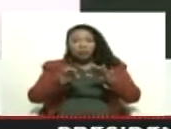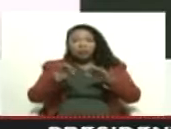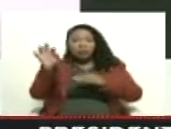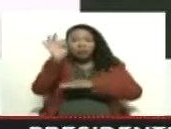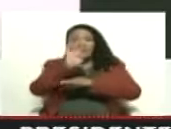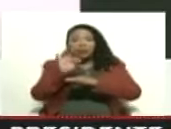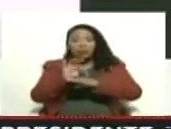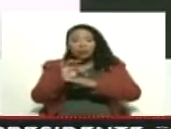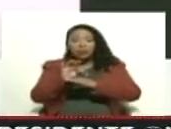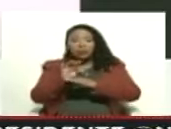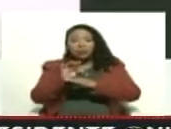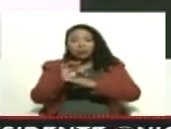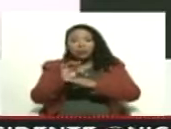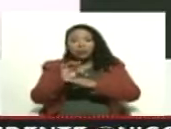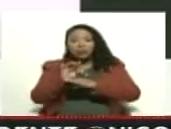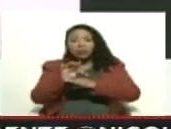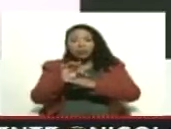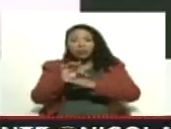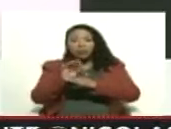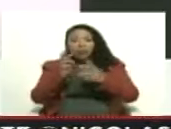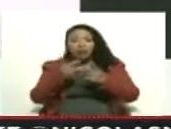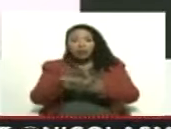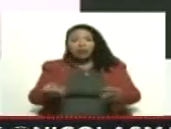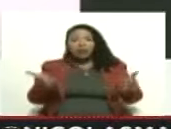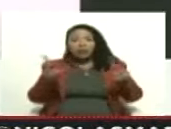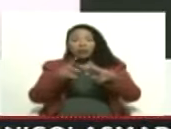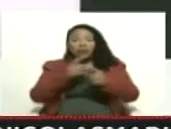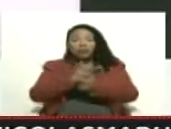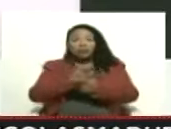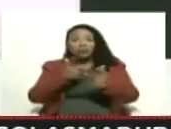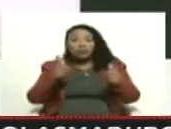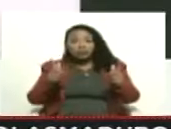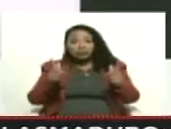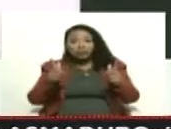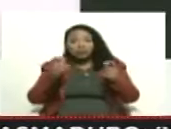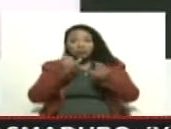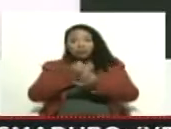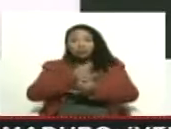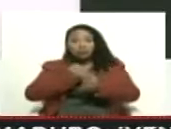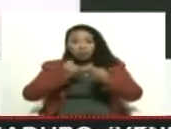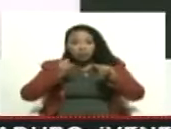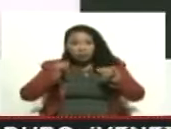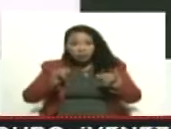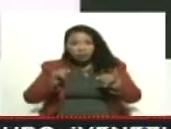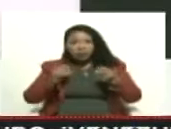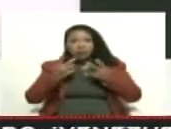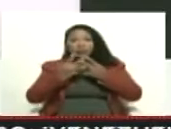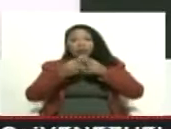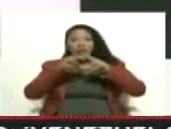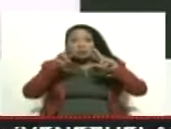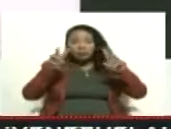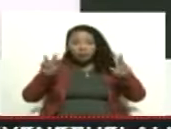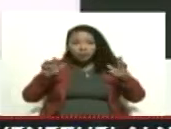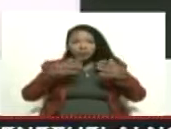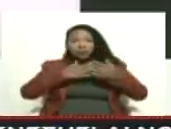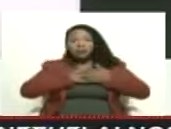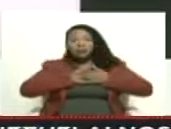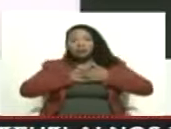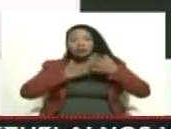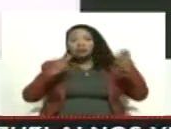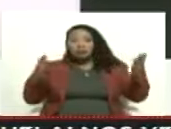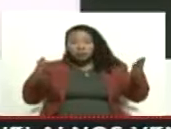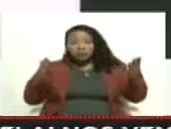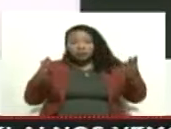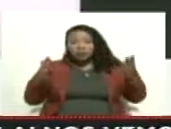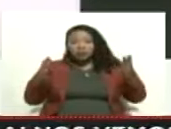descentralizado que consolide los valores de la libertad la independencia la paz la solidaridad